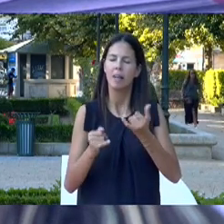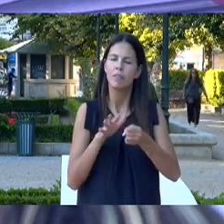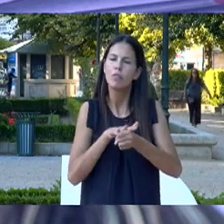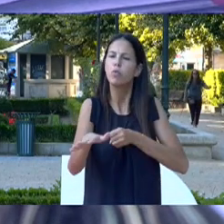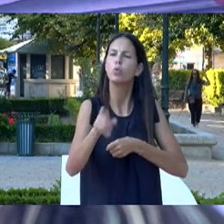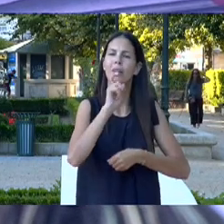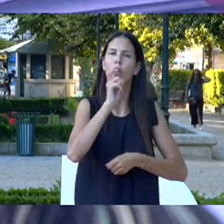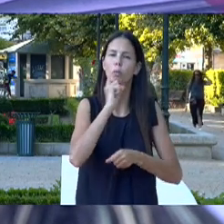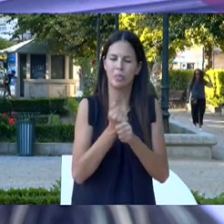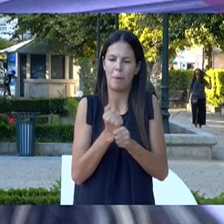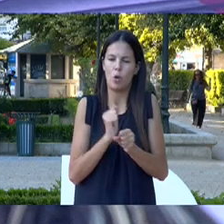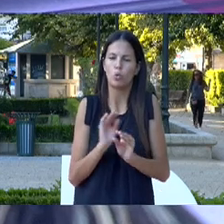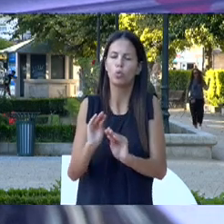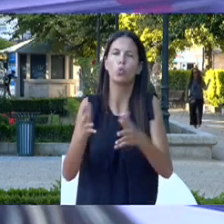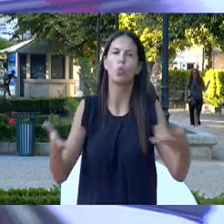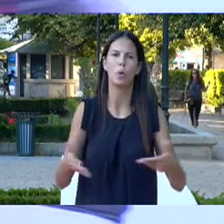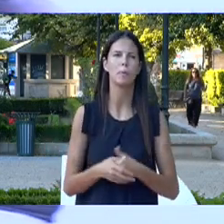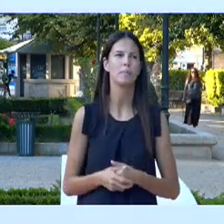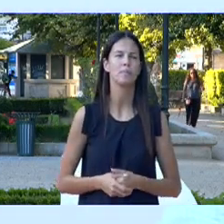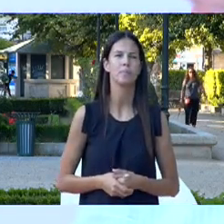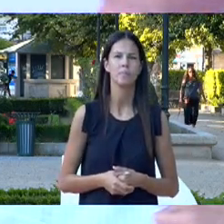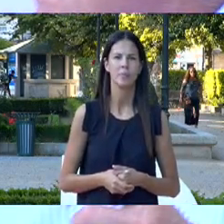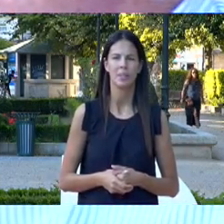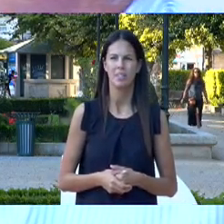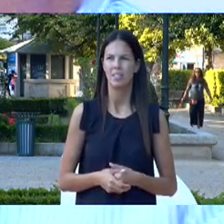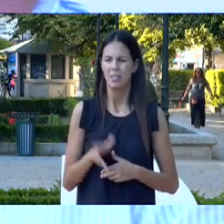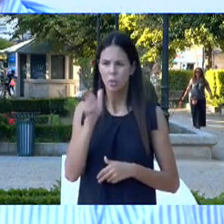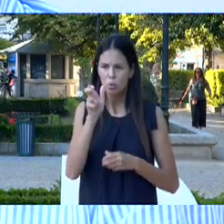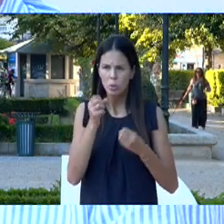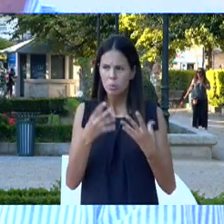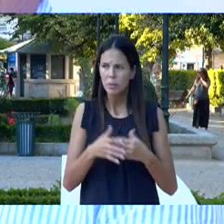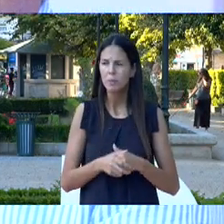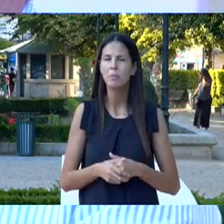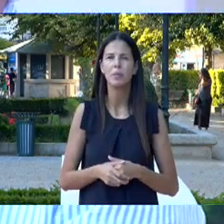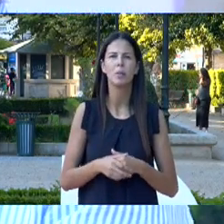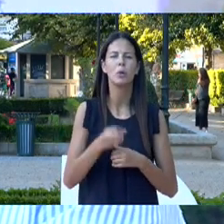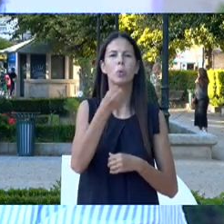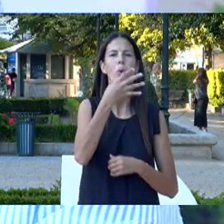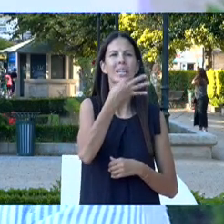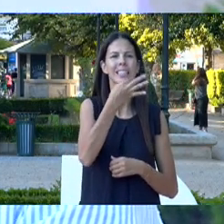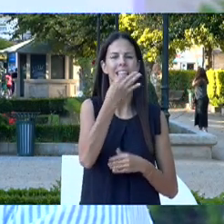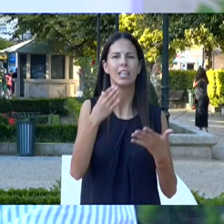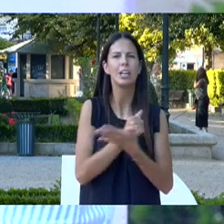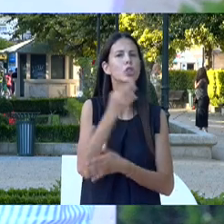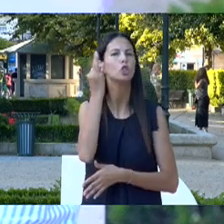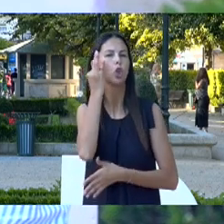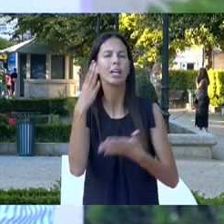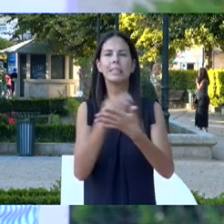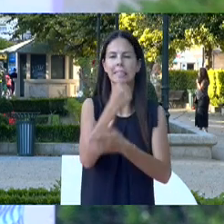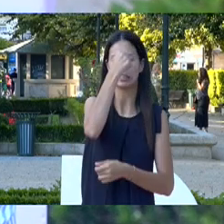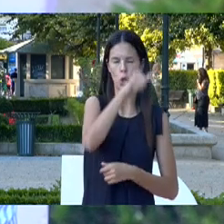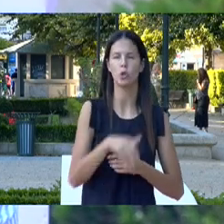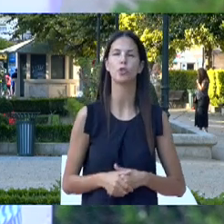súa misión. Bueno, pois, non sei, escoitas, así? Sí. Bueno, pois, moi boa tarde a todas e a